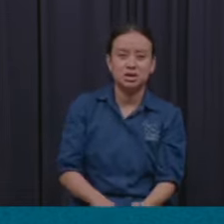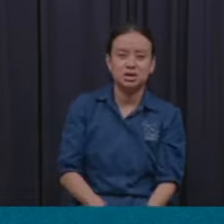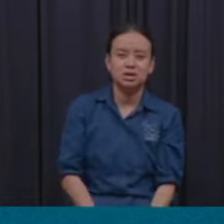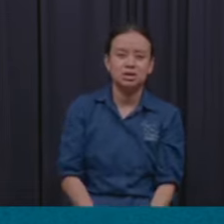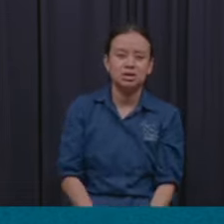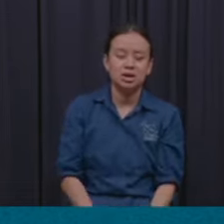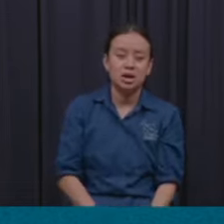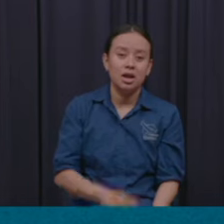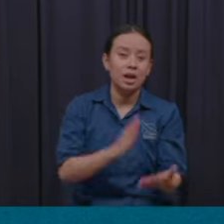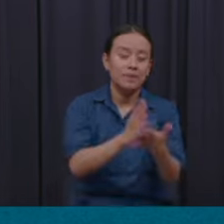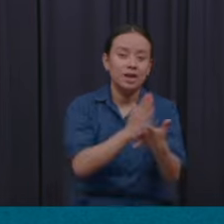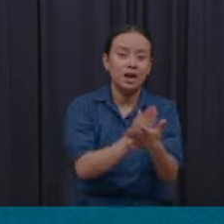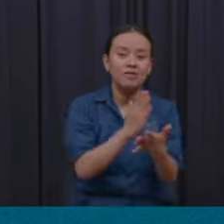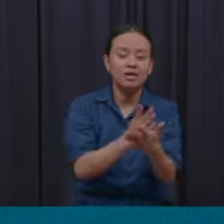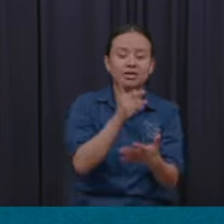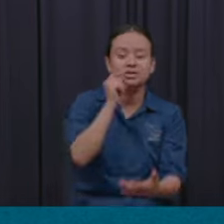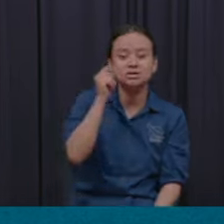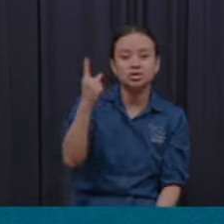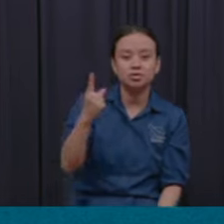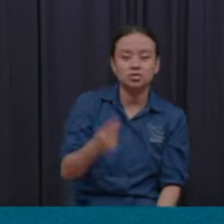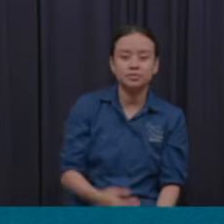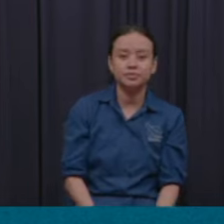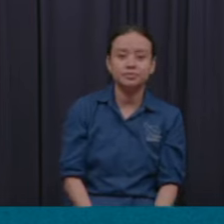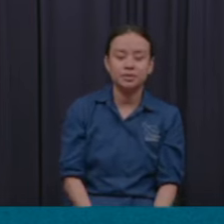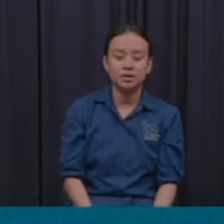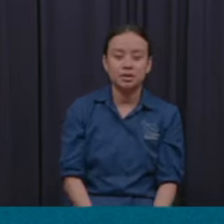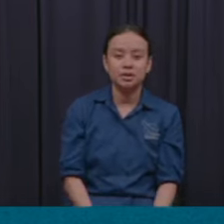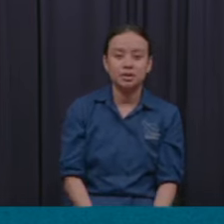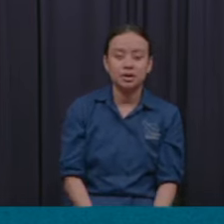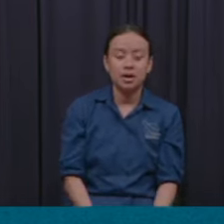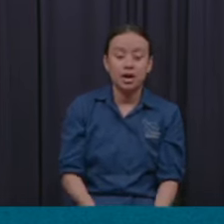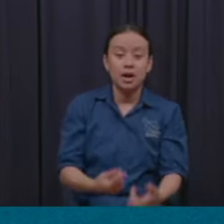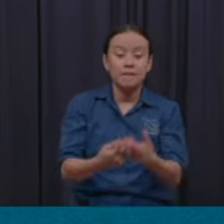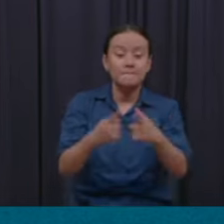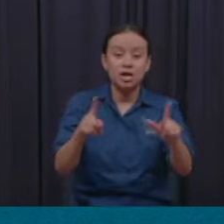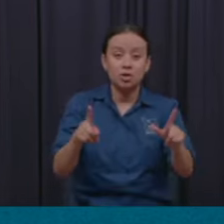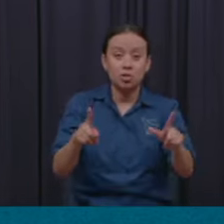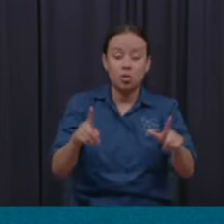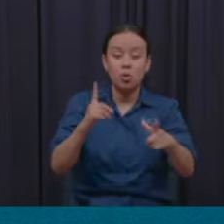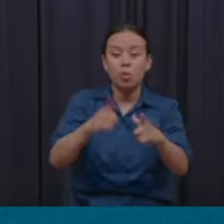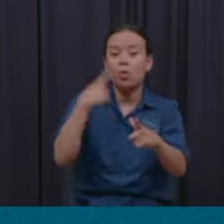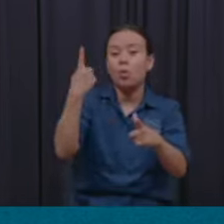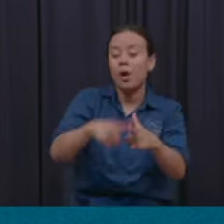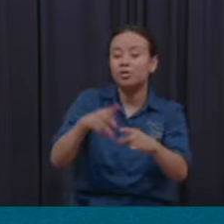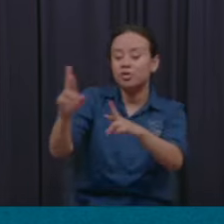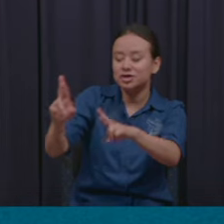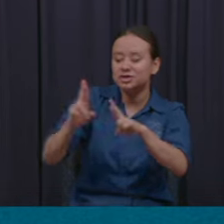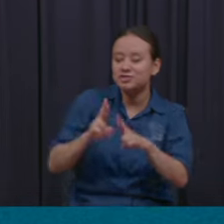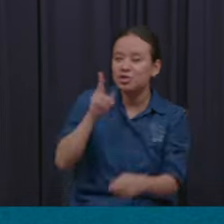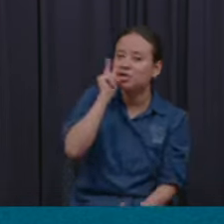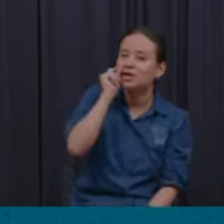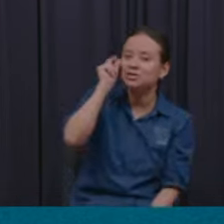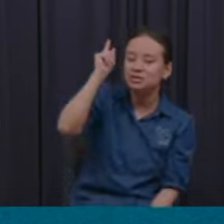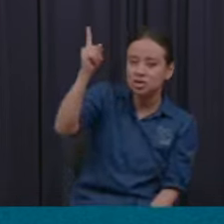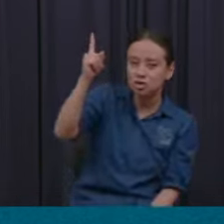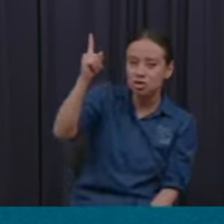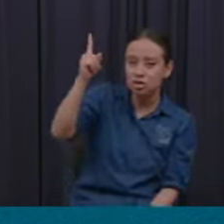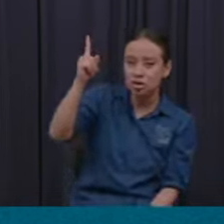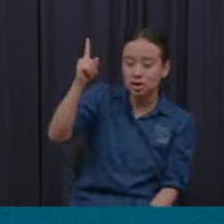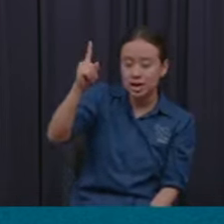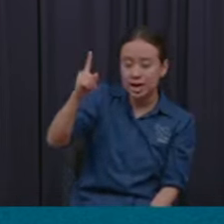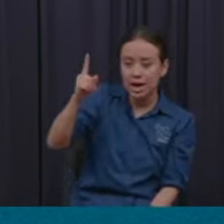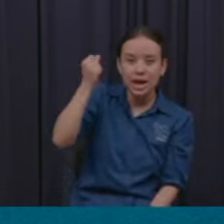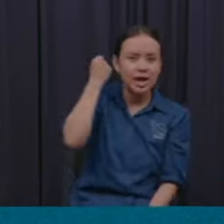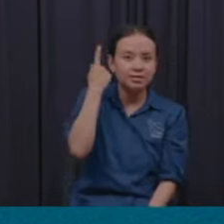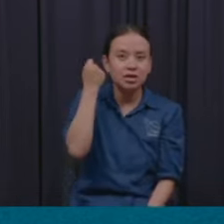palabra del Señor. Pero entonces, al recibir ellos al Señor, se dieron cuenta que en su casa